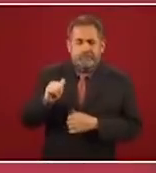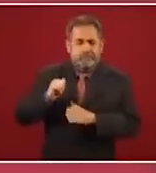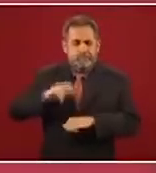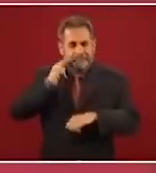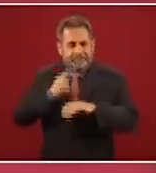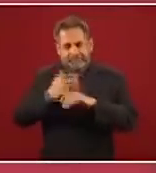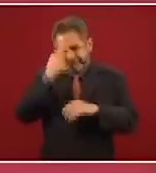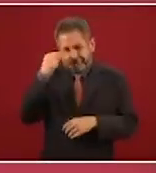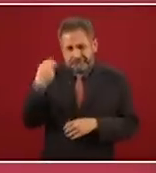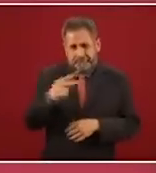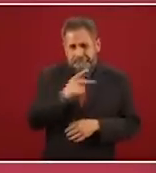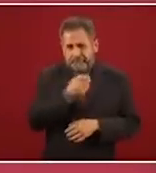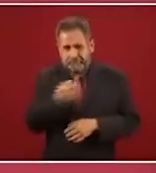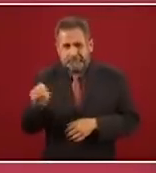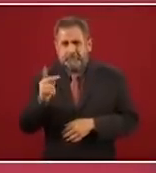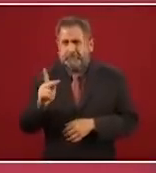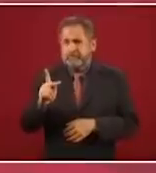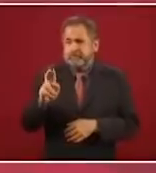ProMéxico.